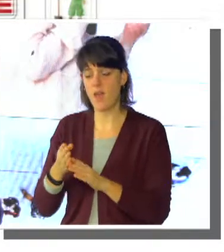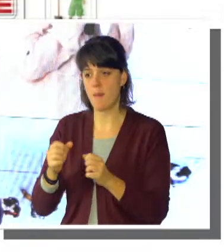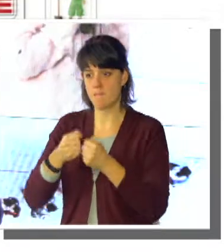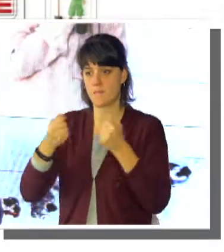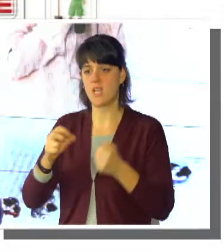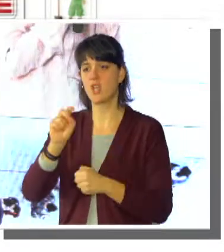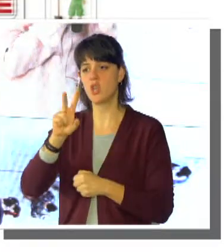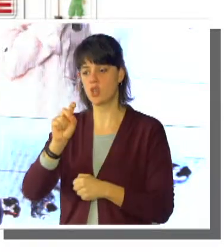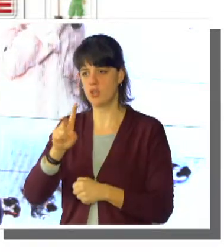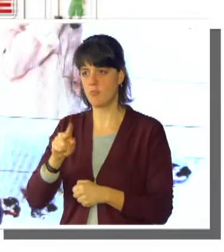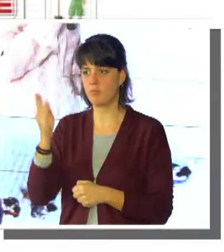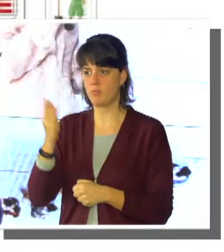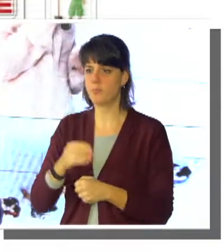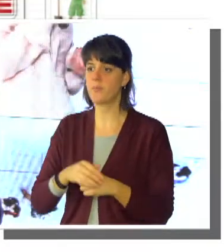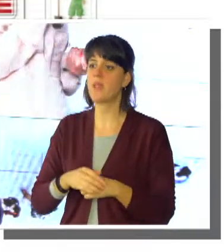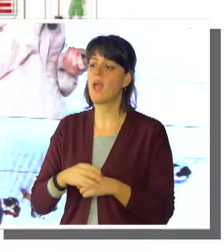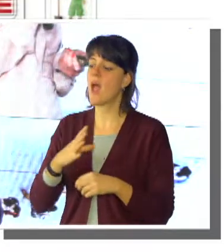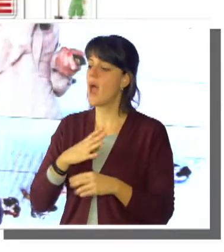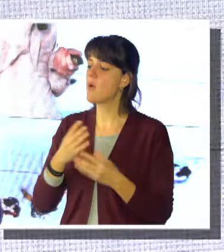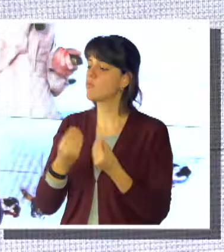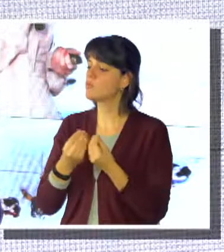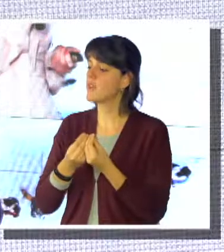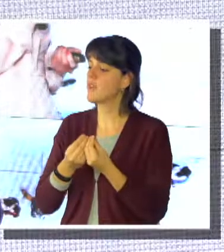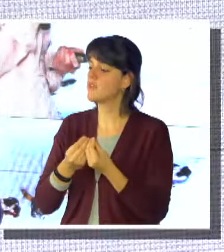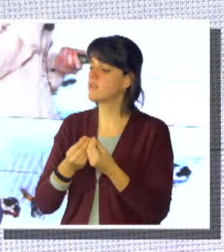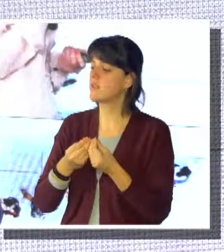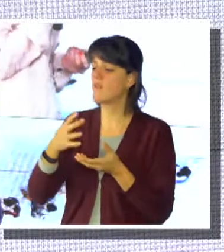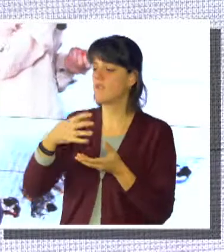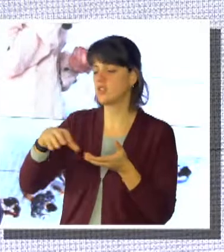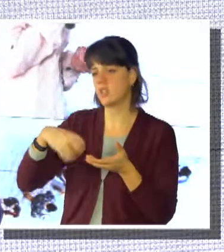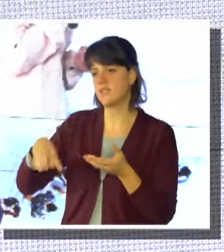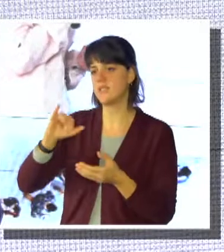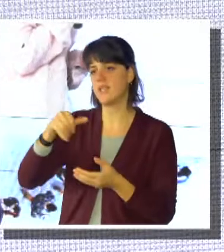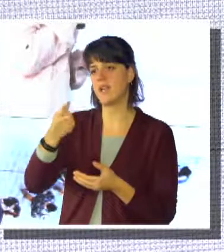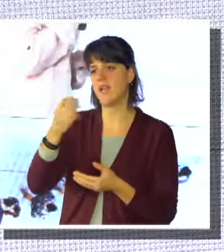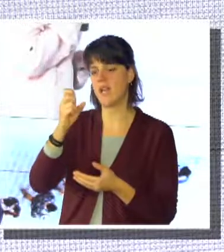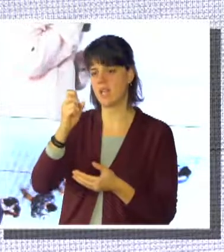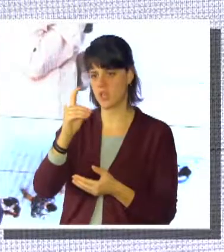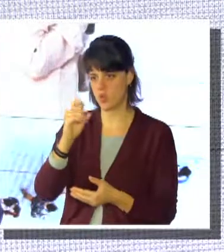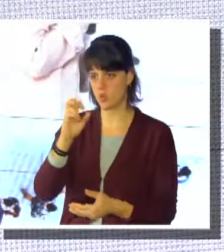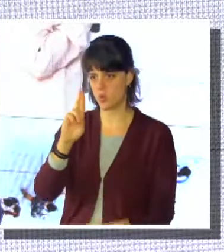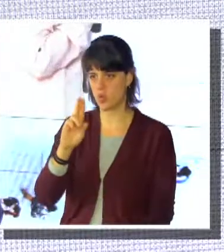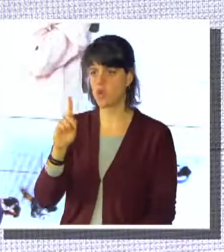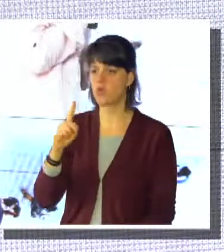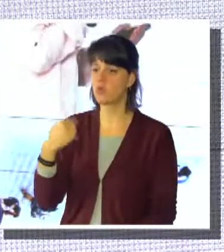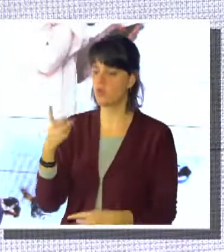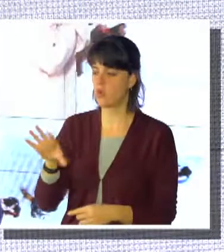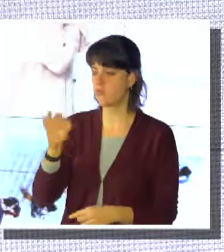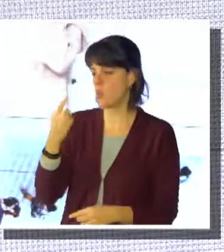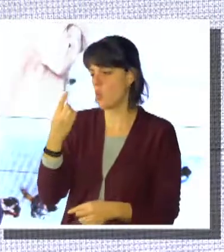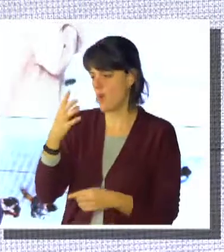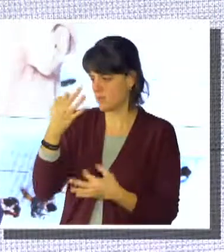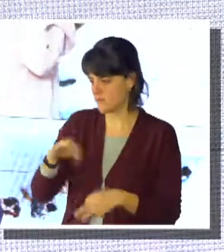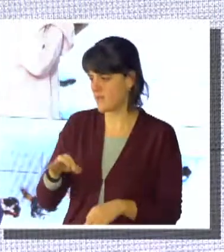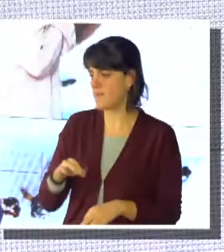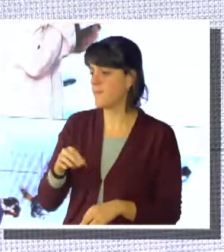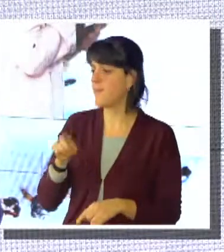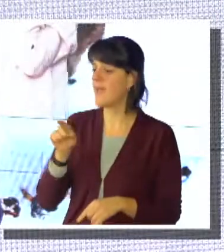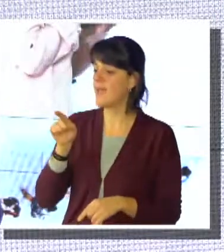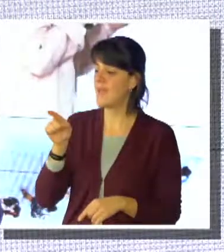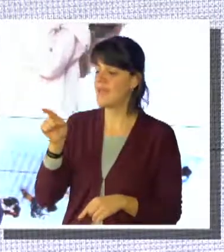trabajo. Y bueno, en ese sentido somos bastante puntillosos para poder obtener los mejores resultados